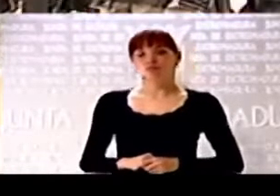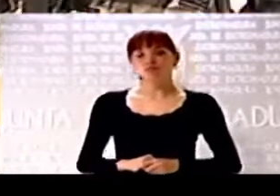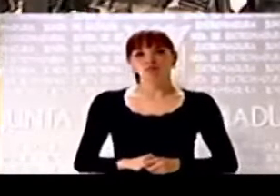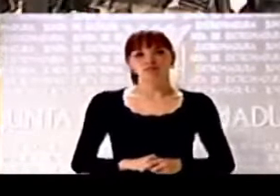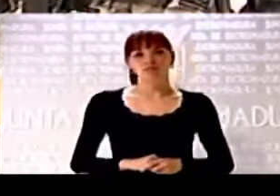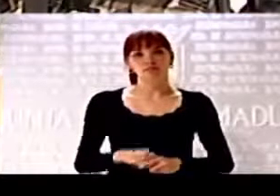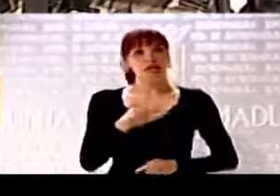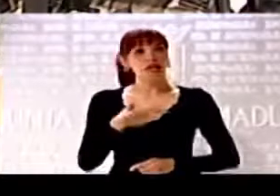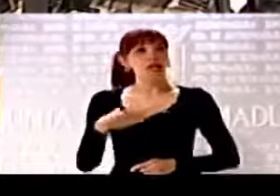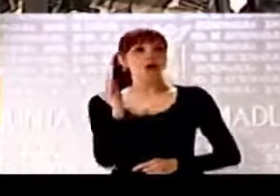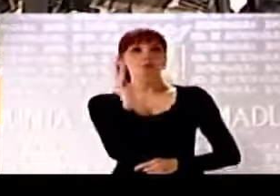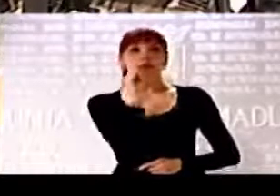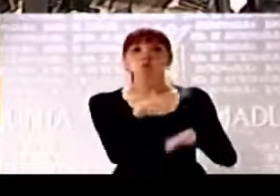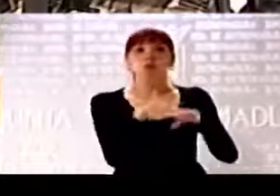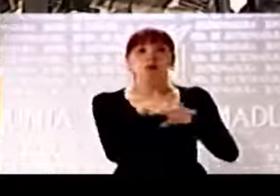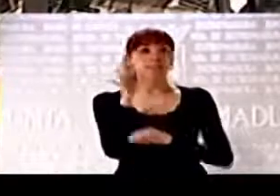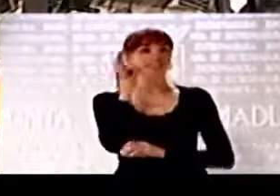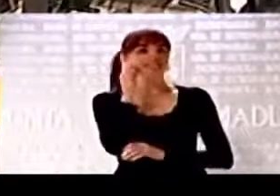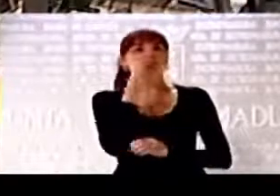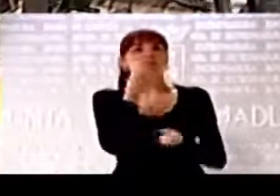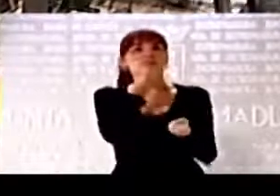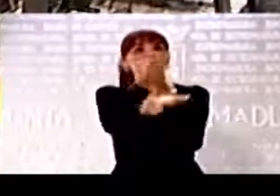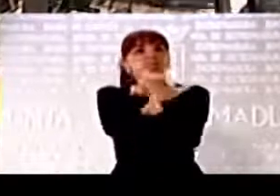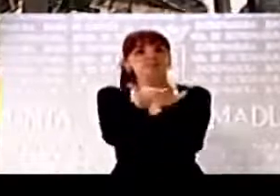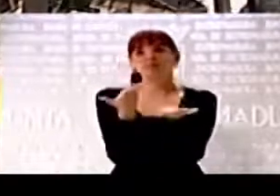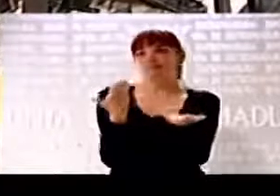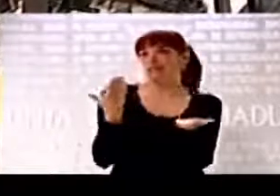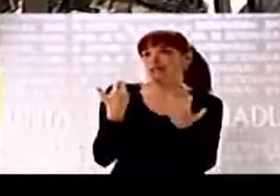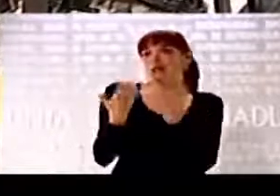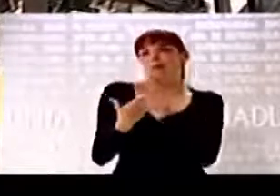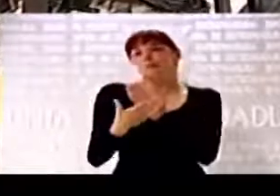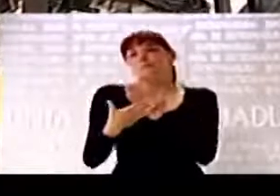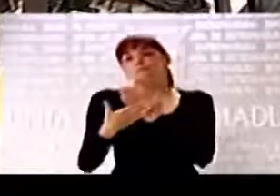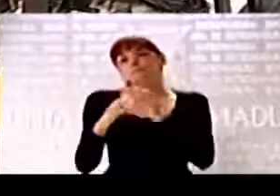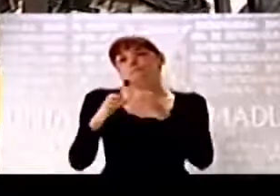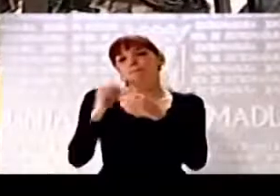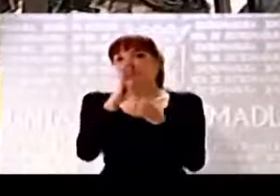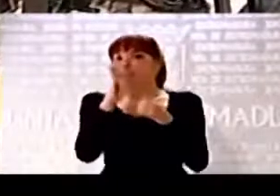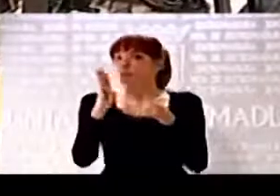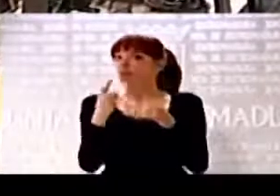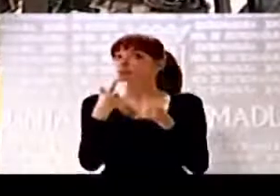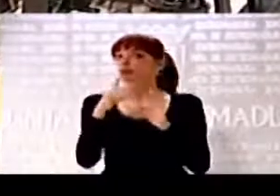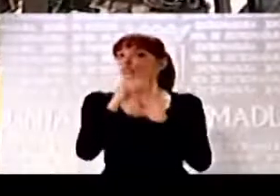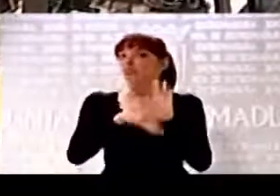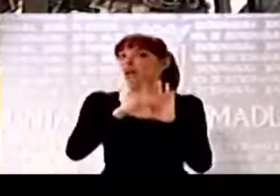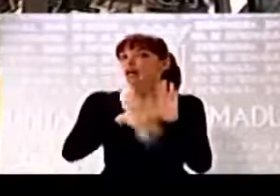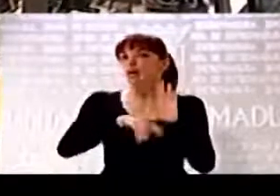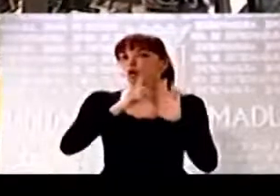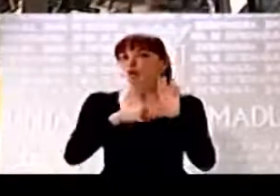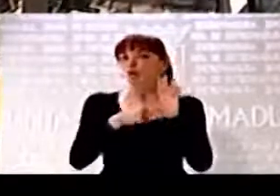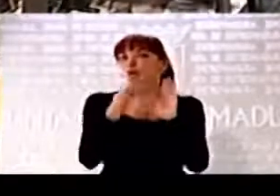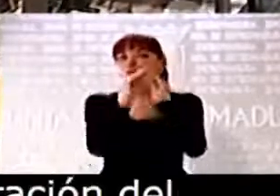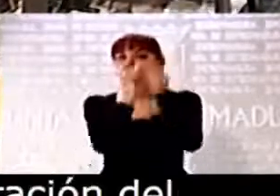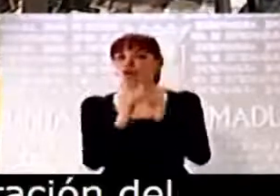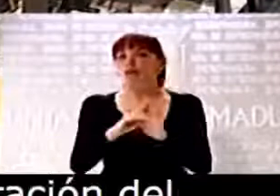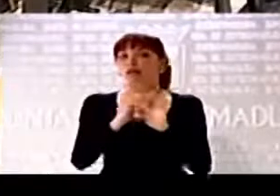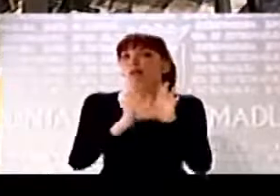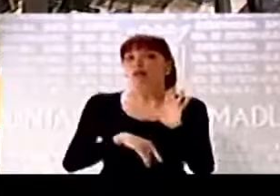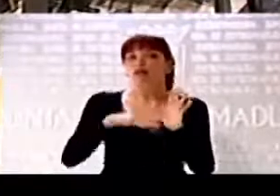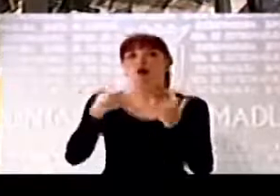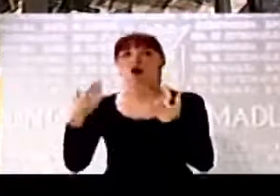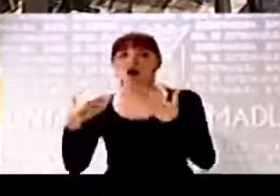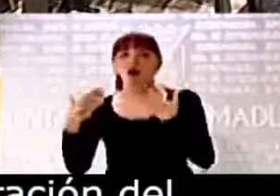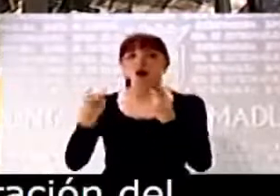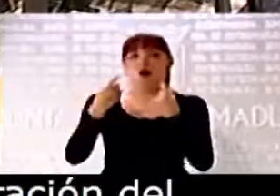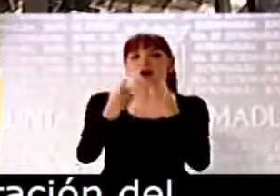Bueno, quería preguntarle, ministra, por unas declaraciones que ha hecho el Partido Popular sobre el decreto de pasar de curso, ese decreto que habla de que los alumnos